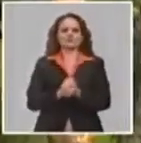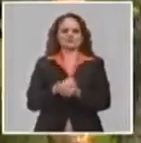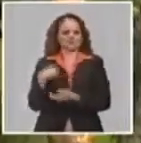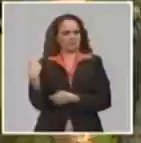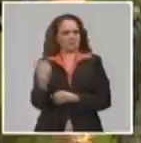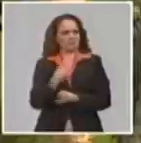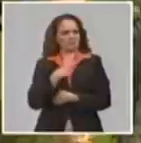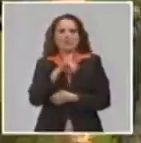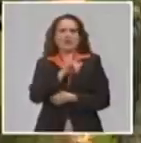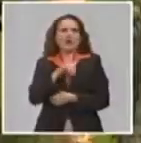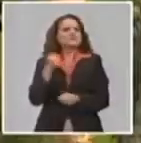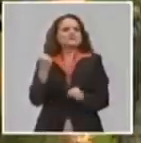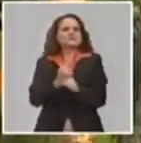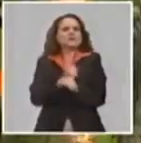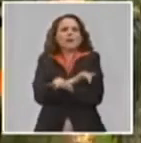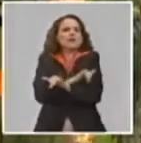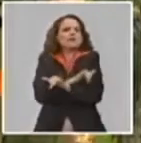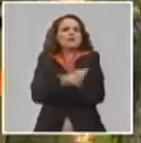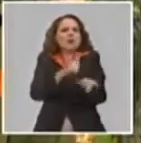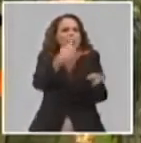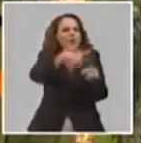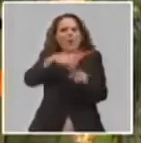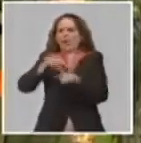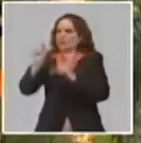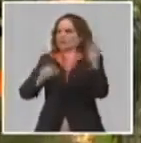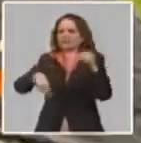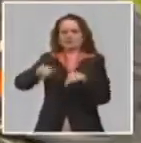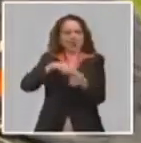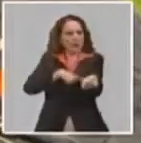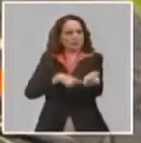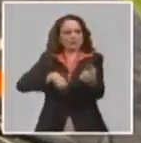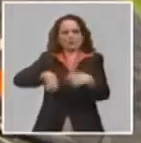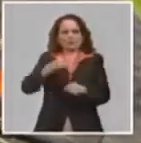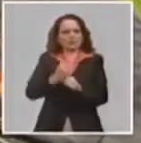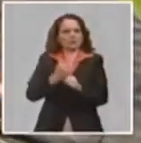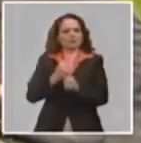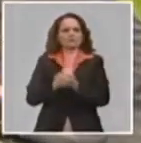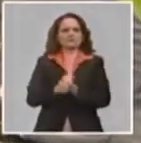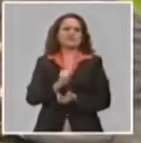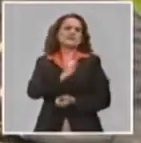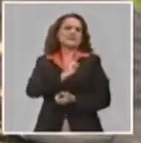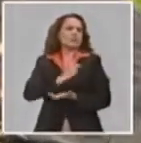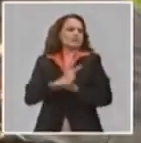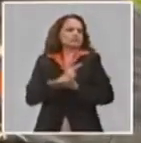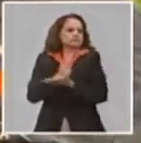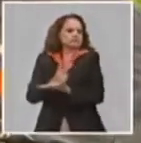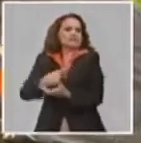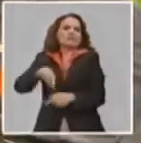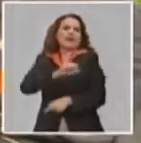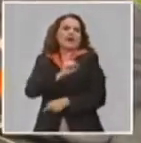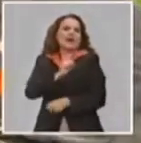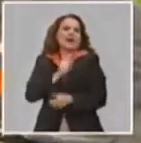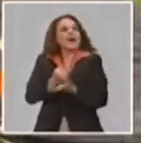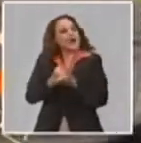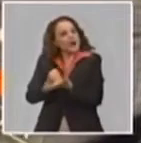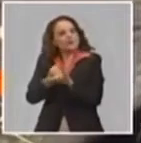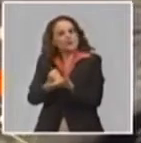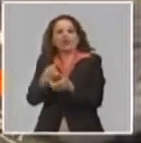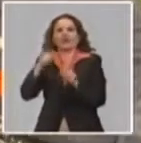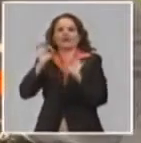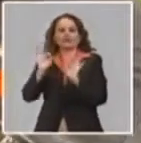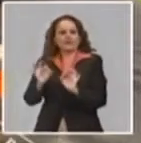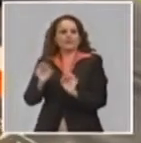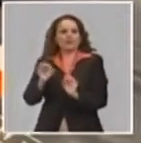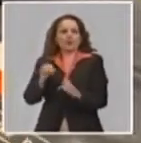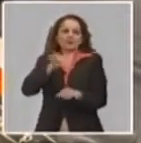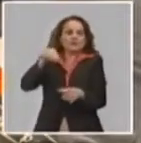hace tiempo que estuviéramos acá. Aquí estamos sembrando, igual que los demás que trabajan acá. Decidimos dar el paso al frente una vez que nos llamaron para la reubicación. Ahora mismo estamos